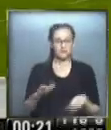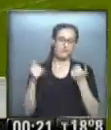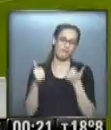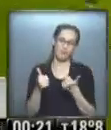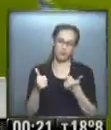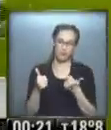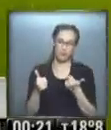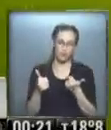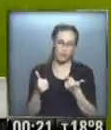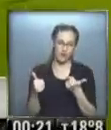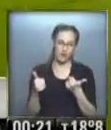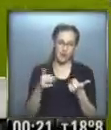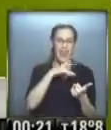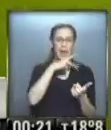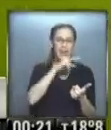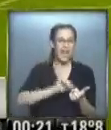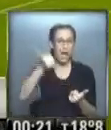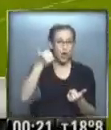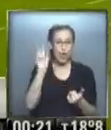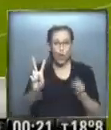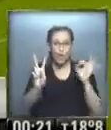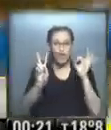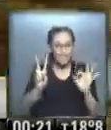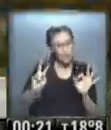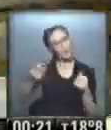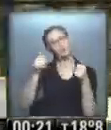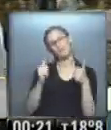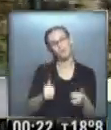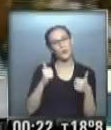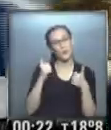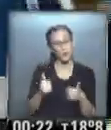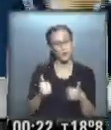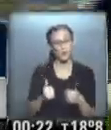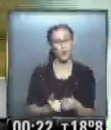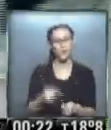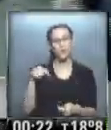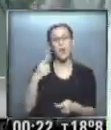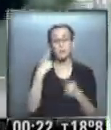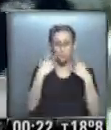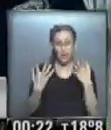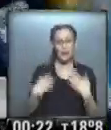bien al local porque terminó Gimnasia dando vuelta al resultado. Aquí estaba el 1-1 parcial.